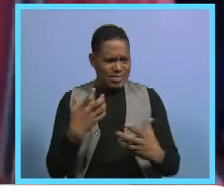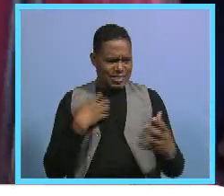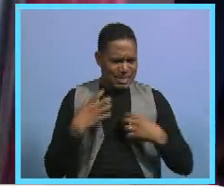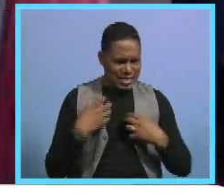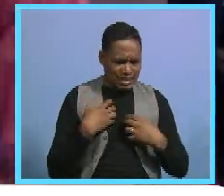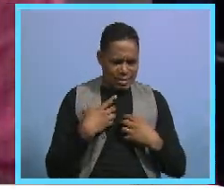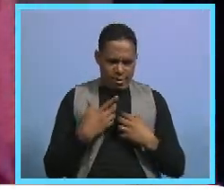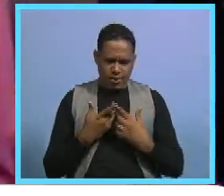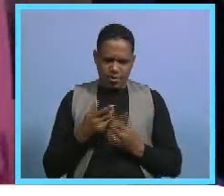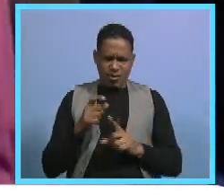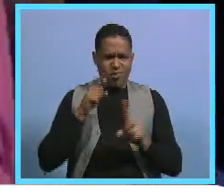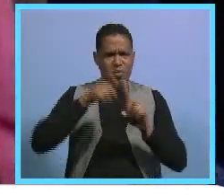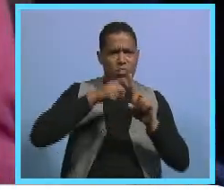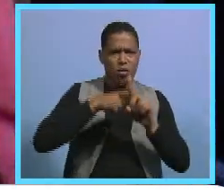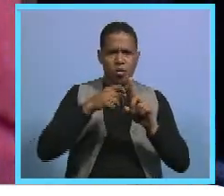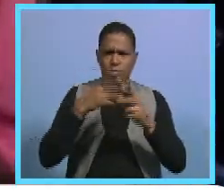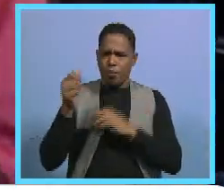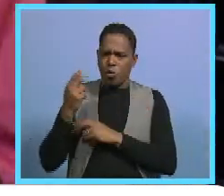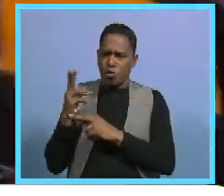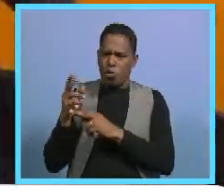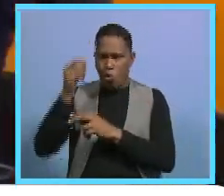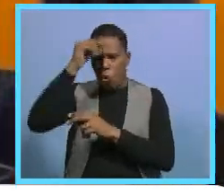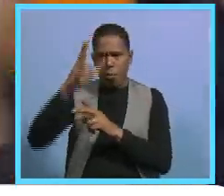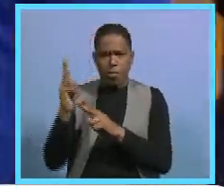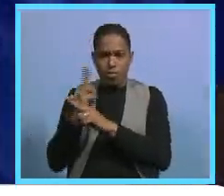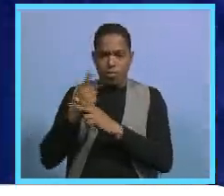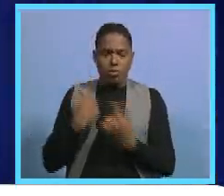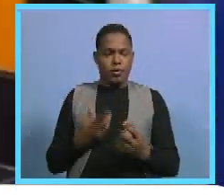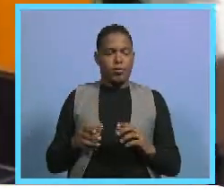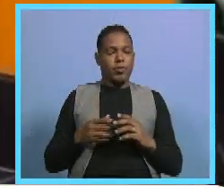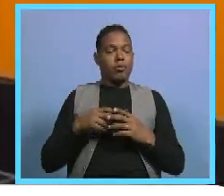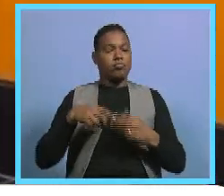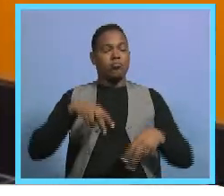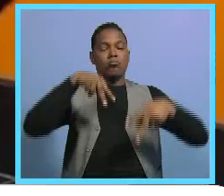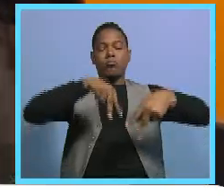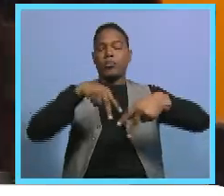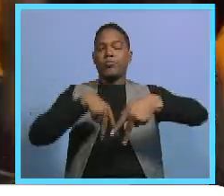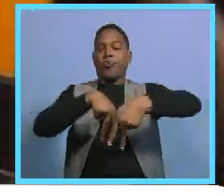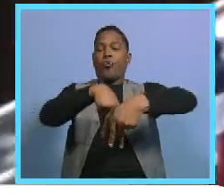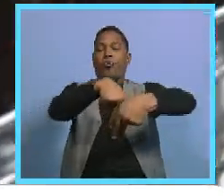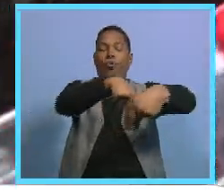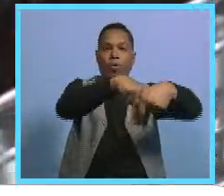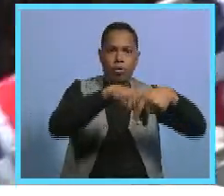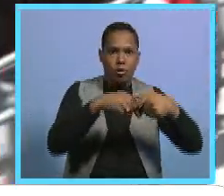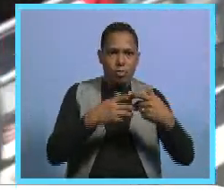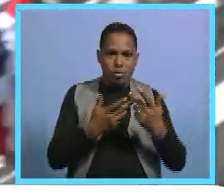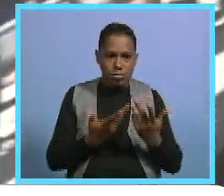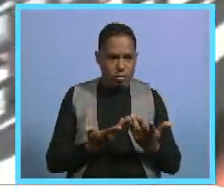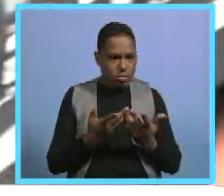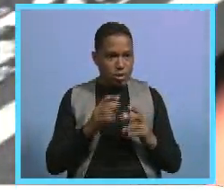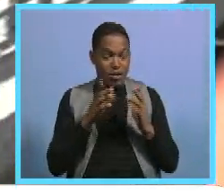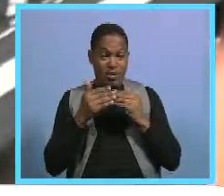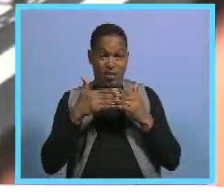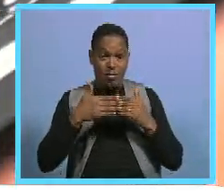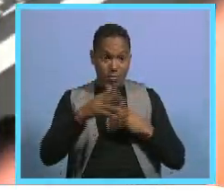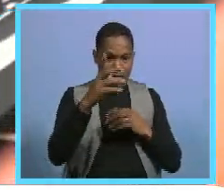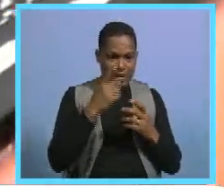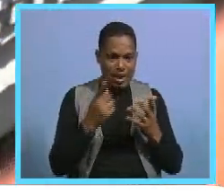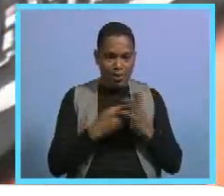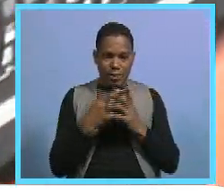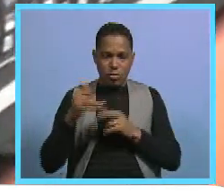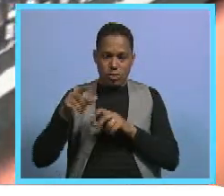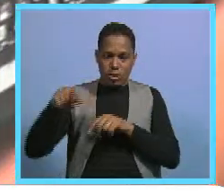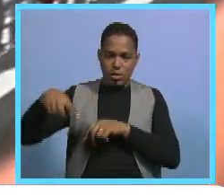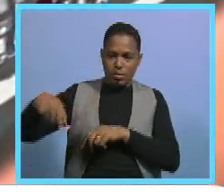que están siendo acosadas por pasajeros que se pegan más de lo normal e incluso se van más lejos, sobre todo cuando les toca a